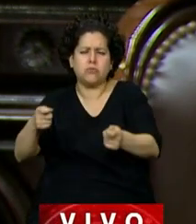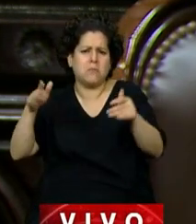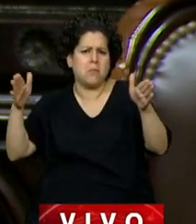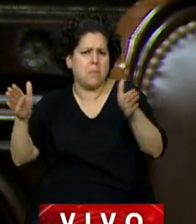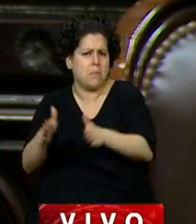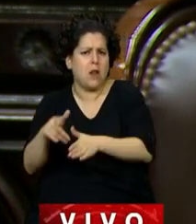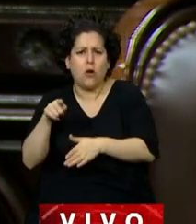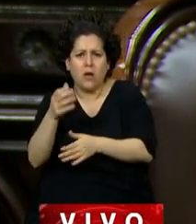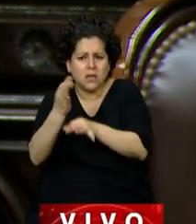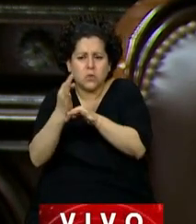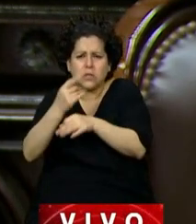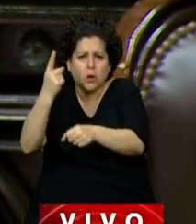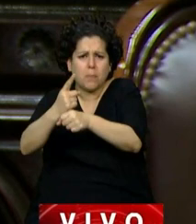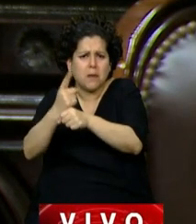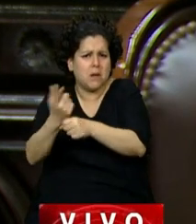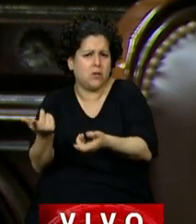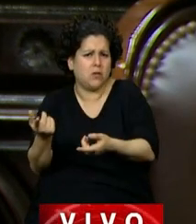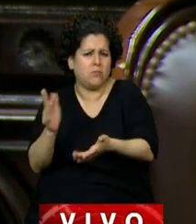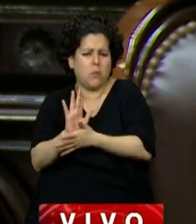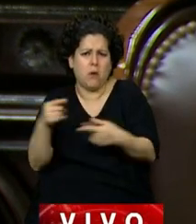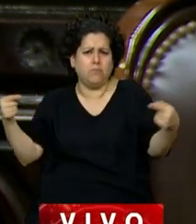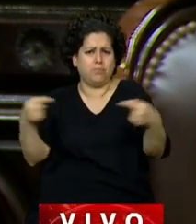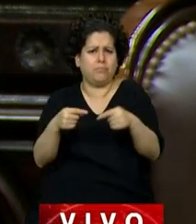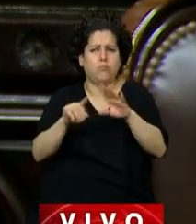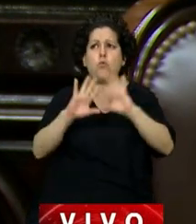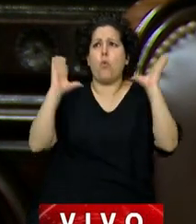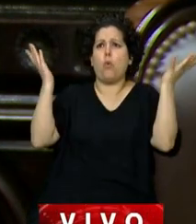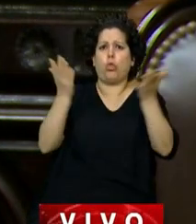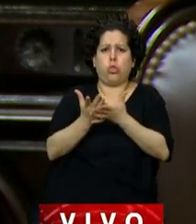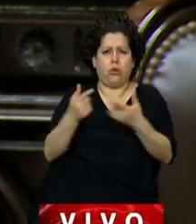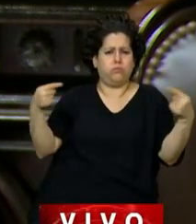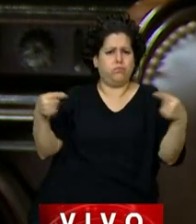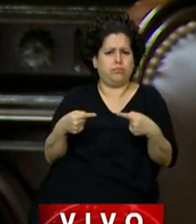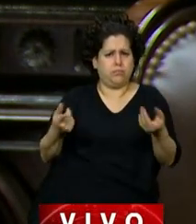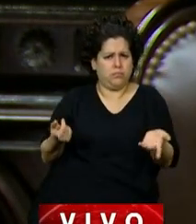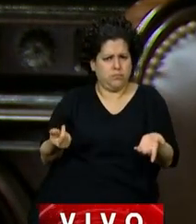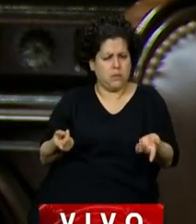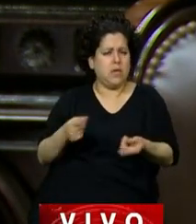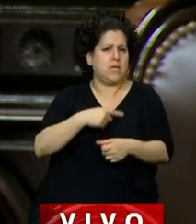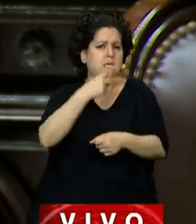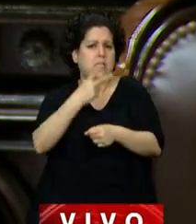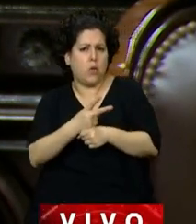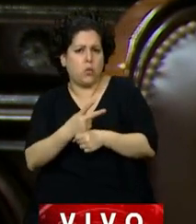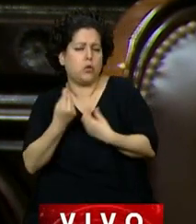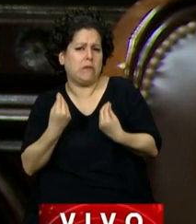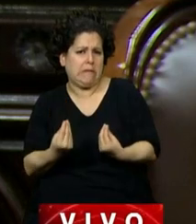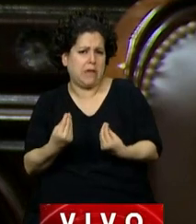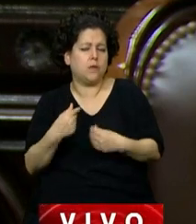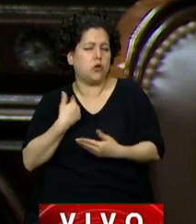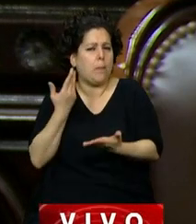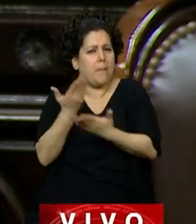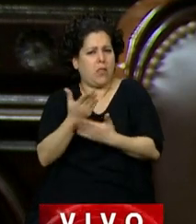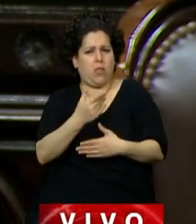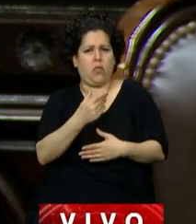absolutamente prioritaria va contramano del mundo. Y lo último, y siguiendo la misma línea, quiero retomar un pedido